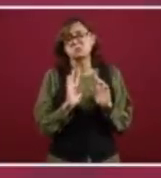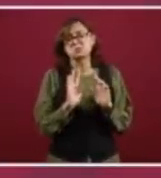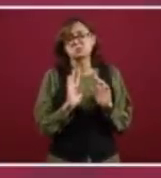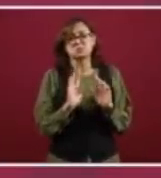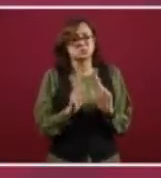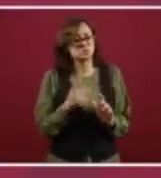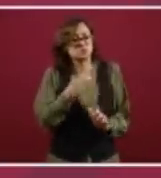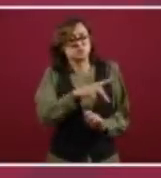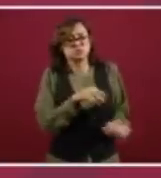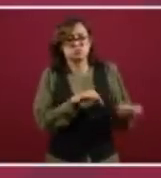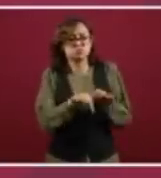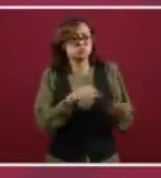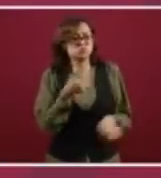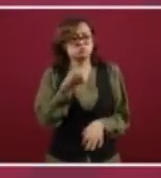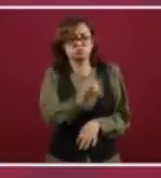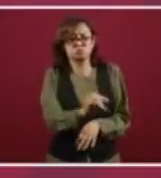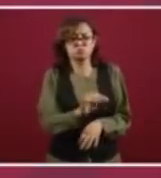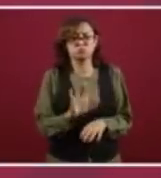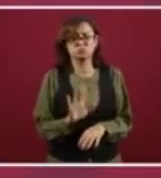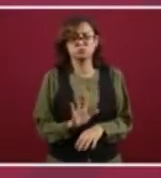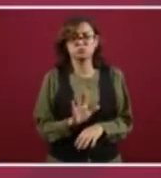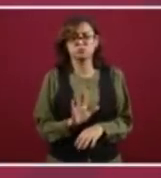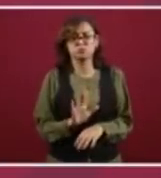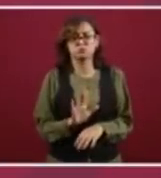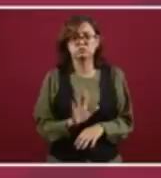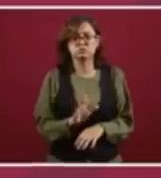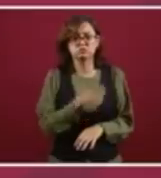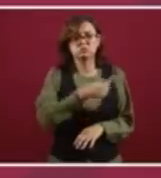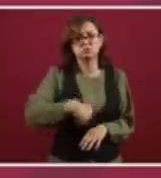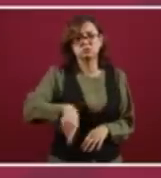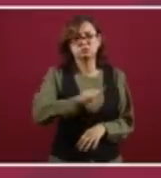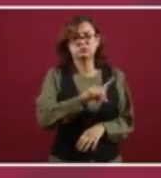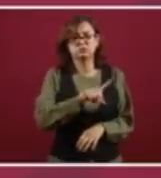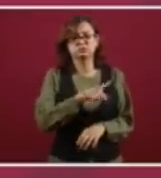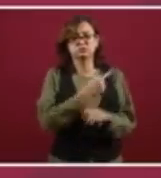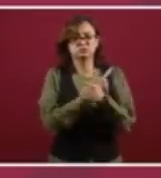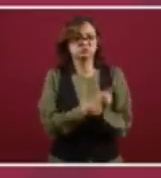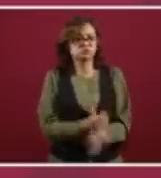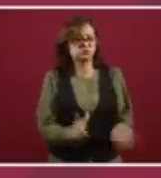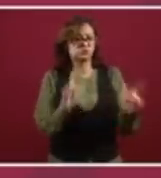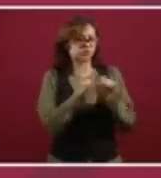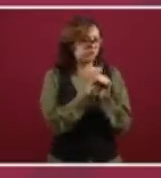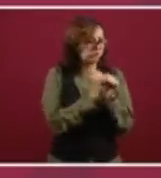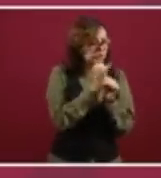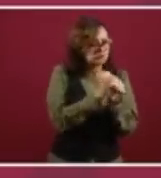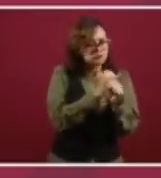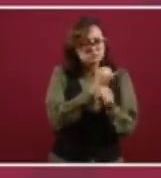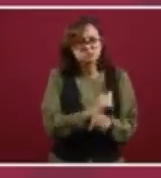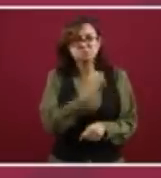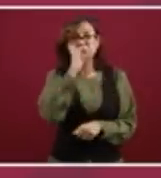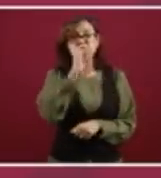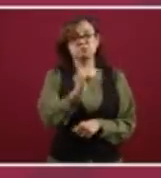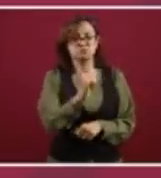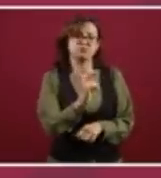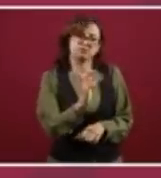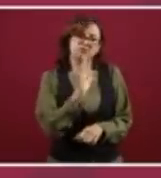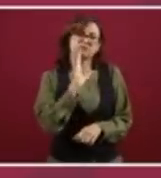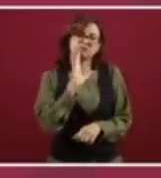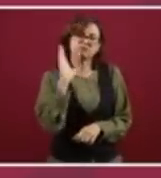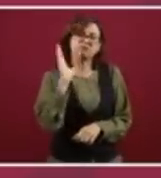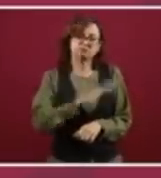ese es su trabajo. Mal harían si no indagan y